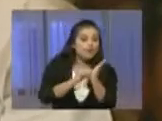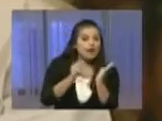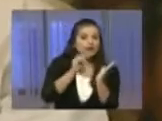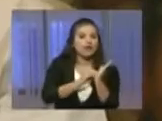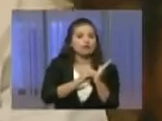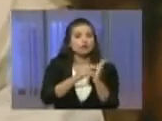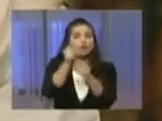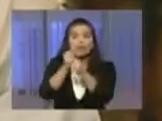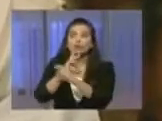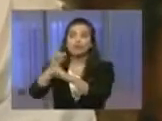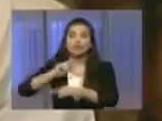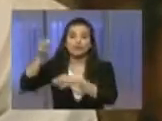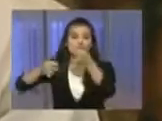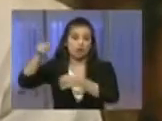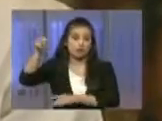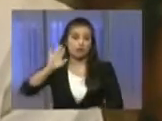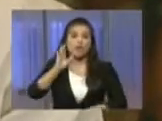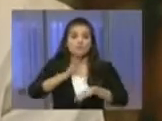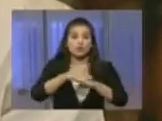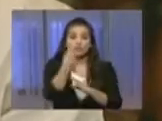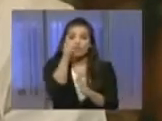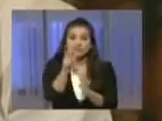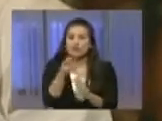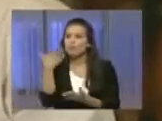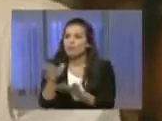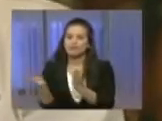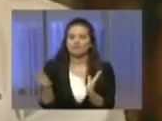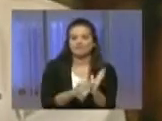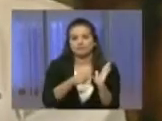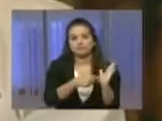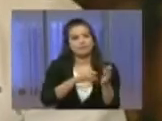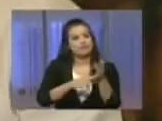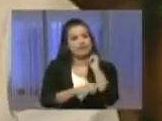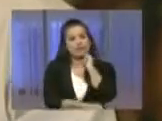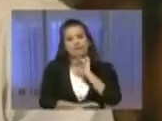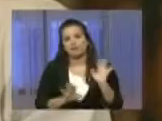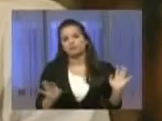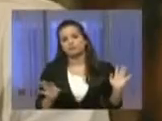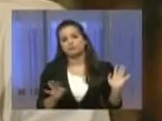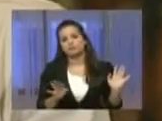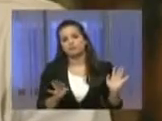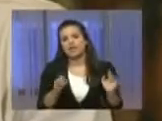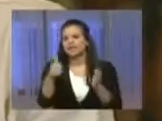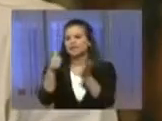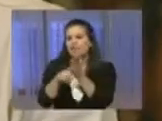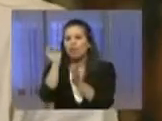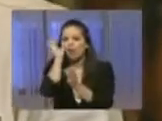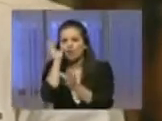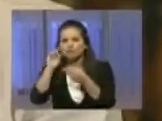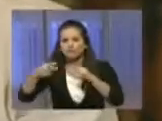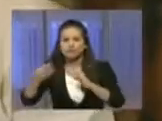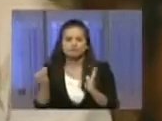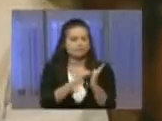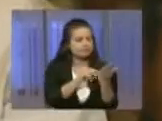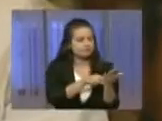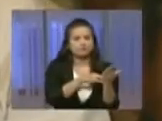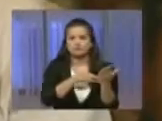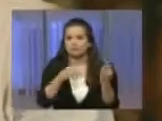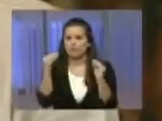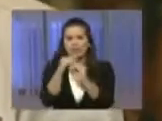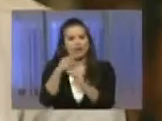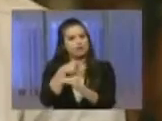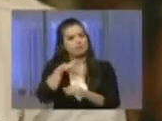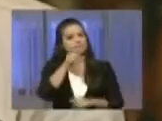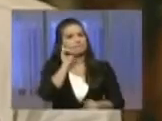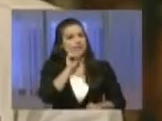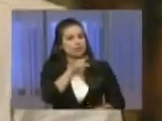respondan porque un solo un solo muerto firmando es un fraude una sola cédula inventada es un fraude es un delito un menor